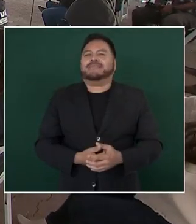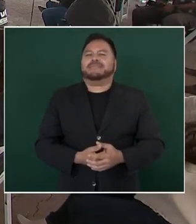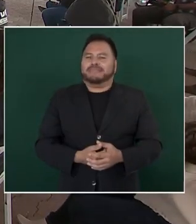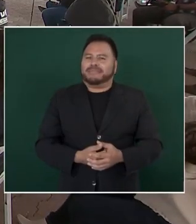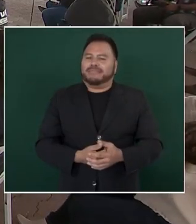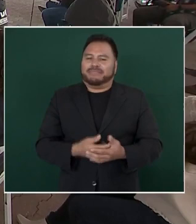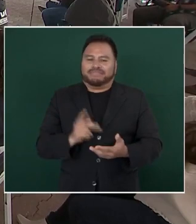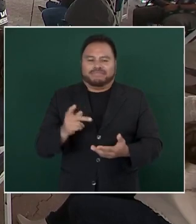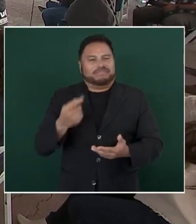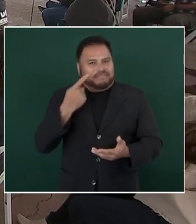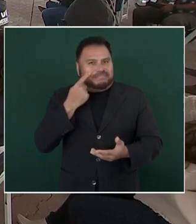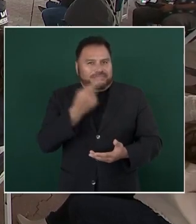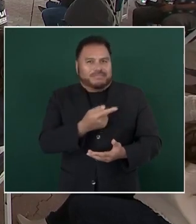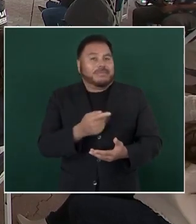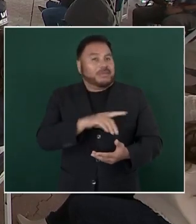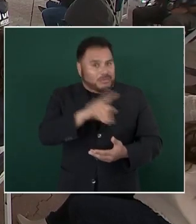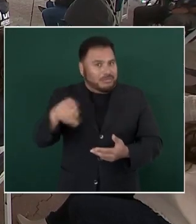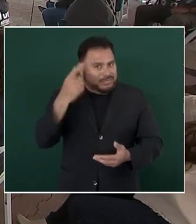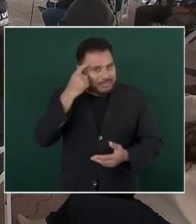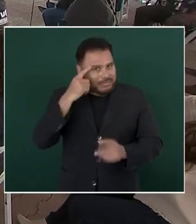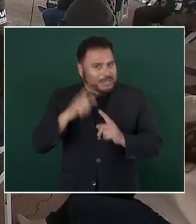Ahí les vamos a dejar de tarea a todos.